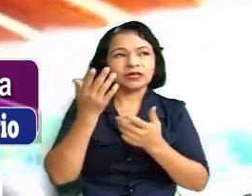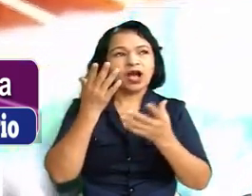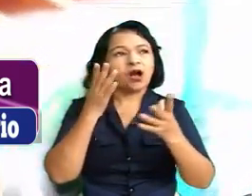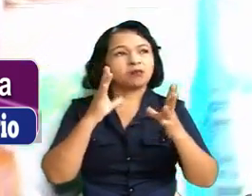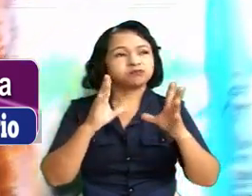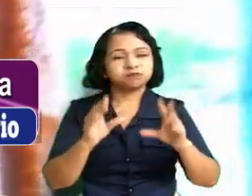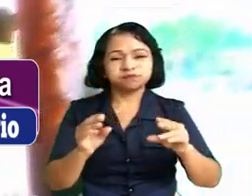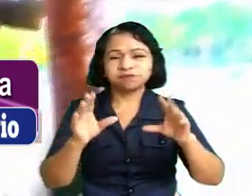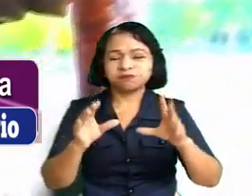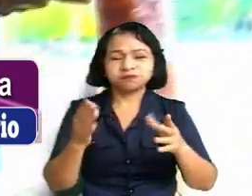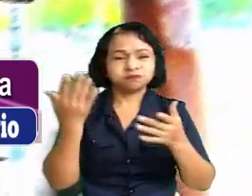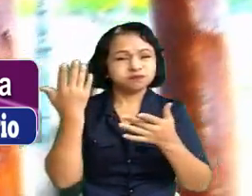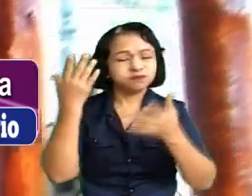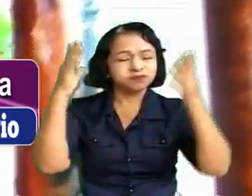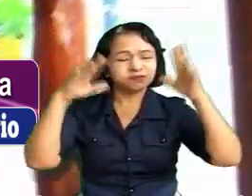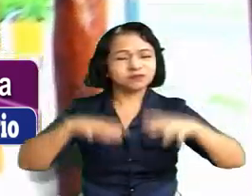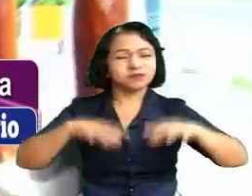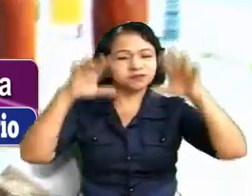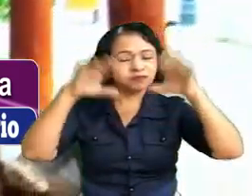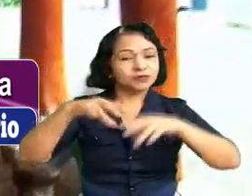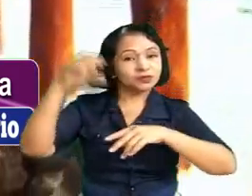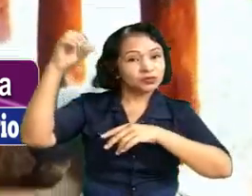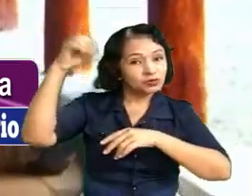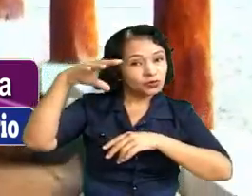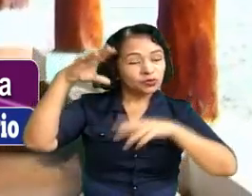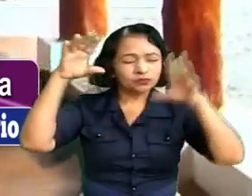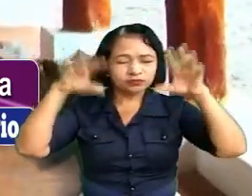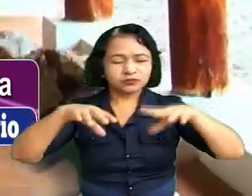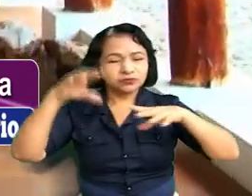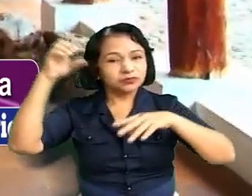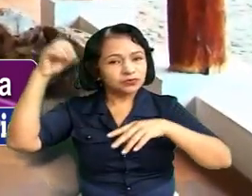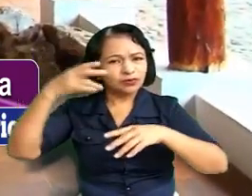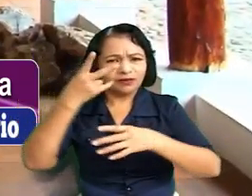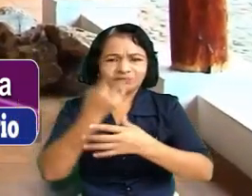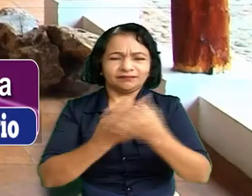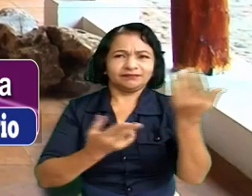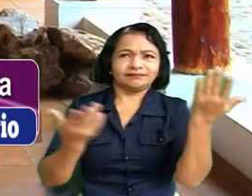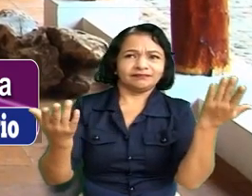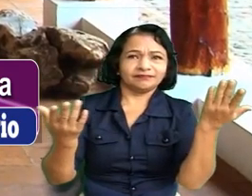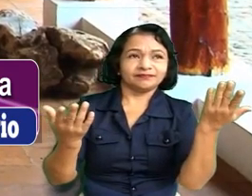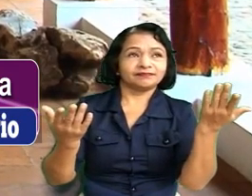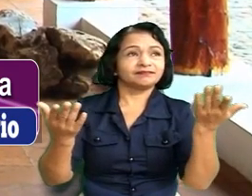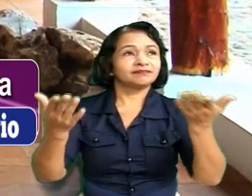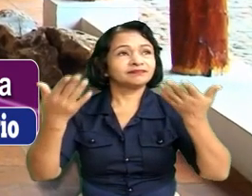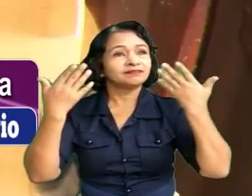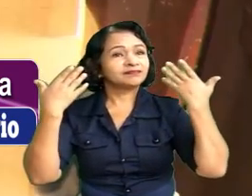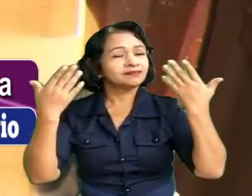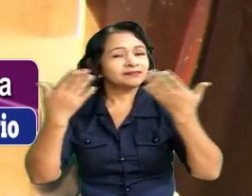húmedo, lluvia, sol, al mismo tiempo a veces, un clima